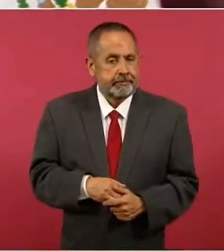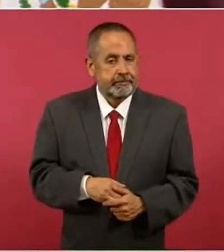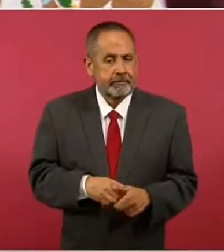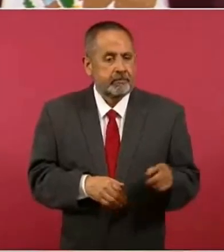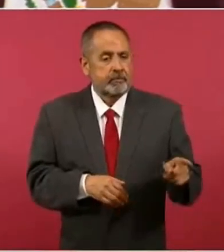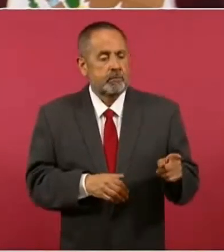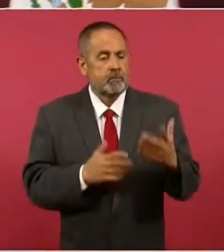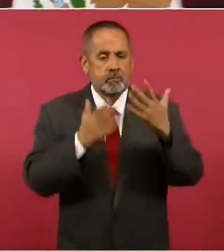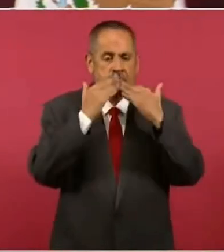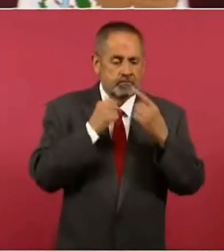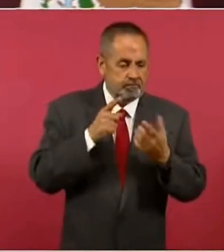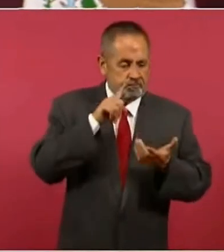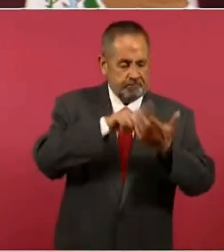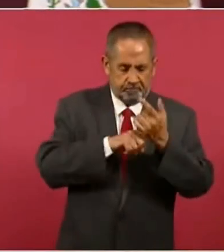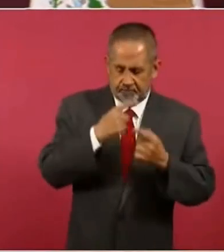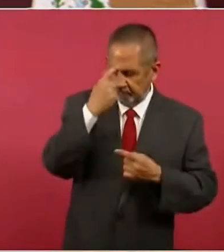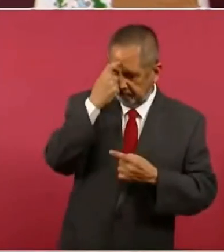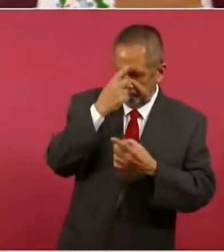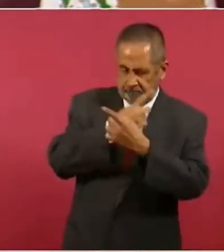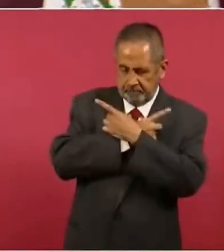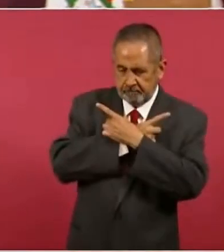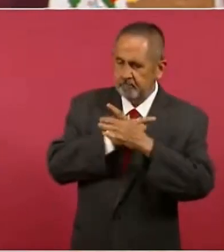autoridad moral